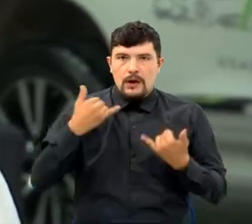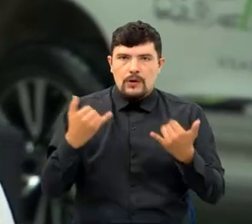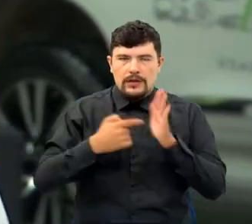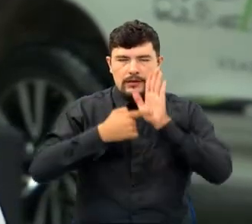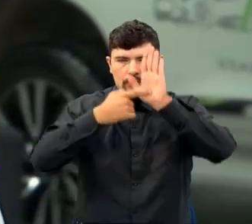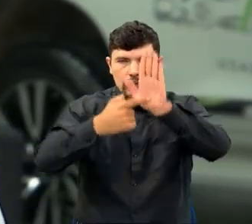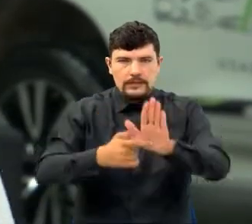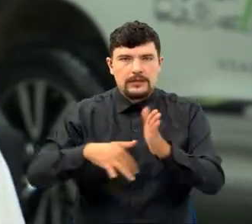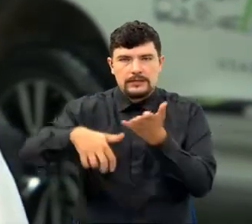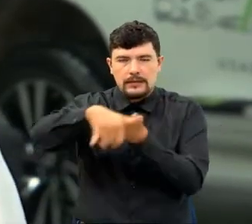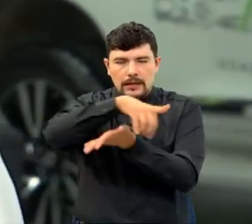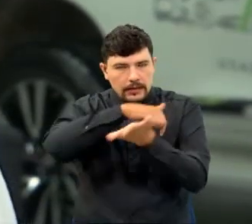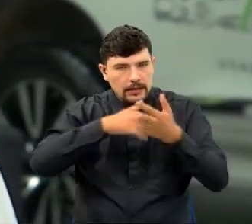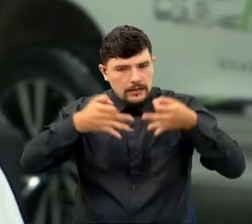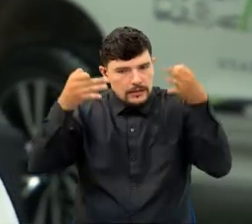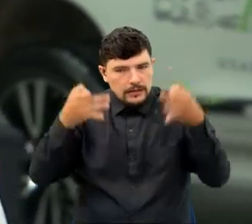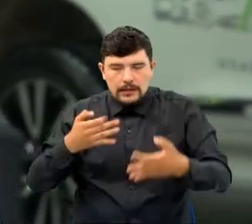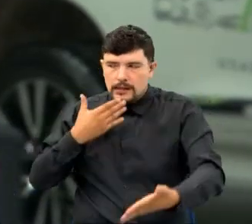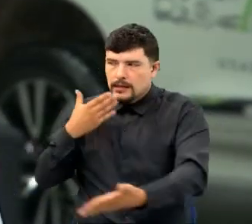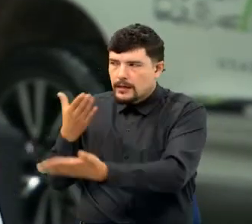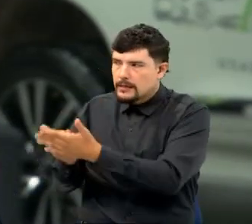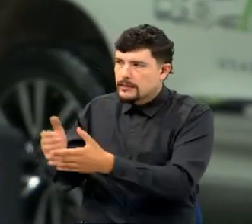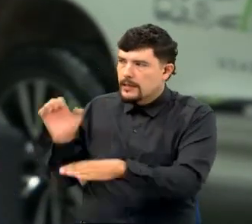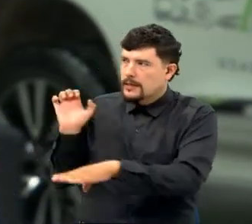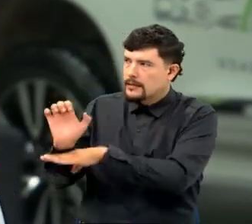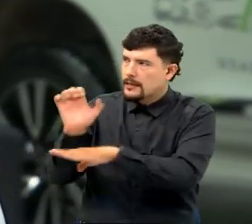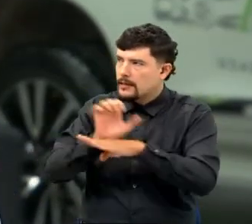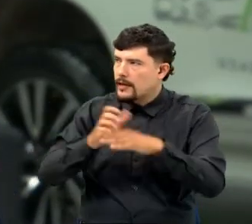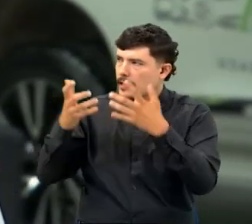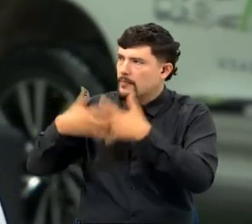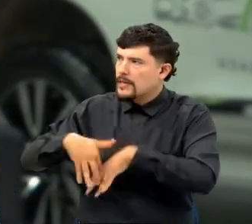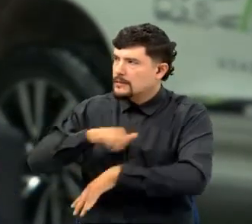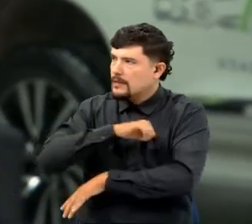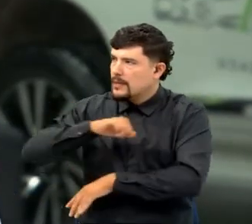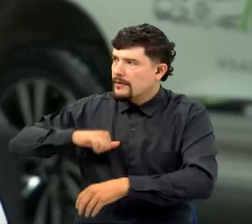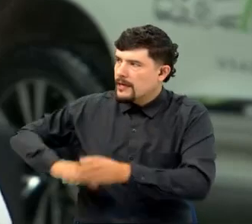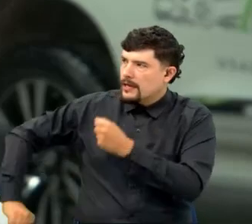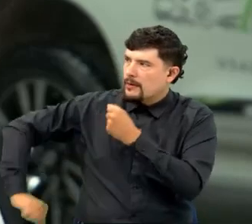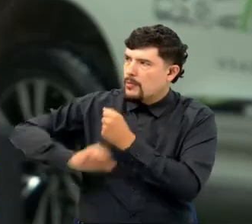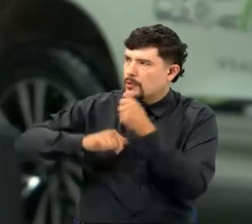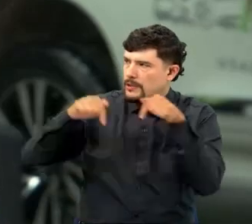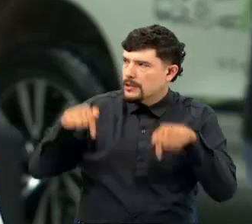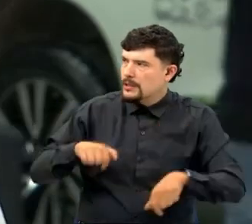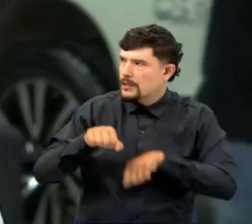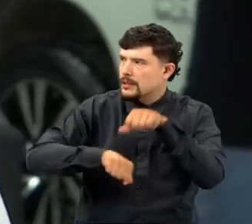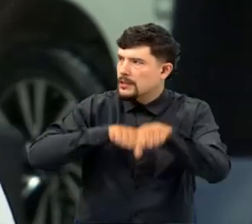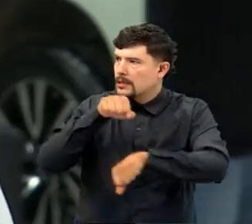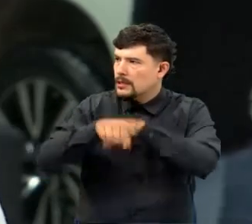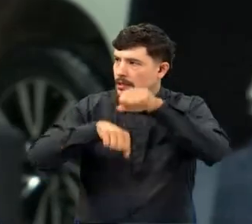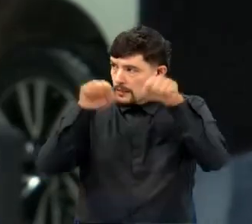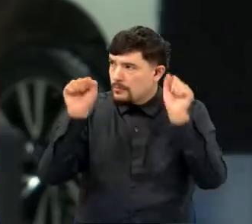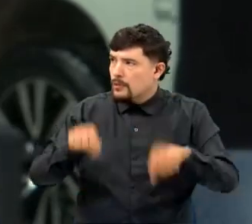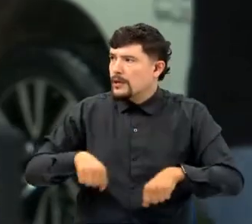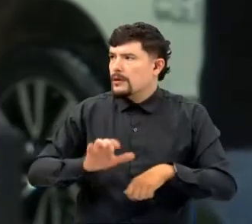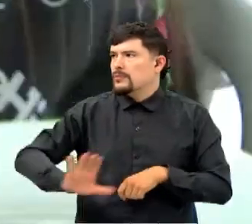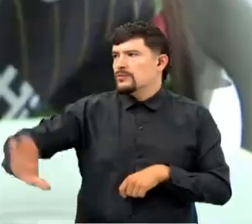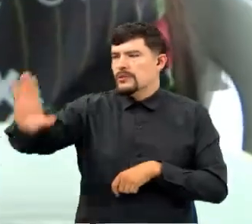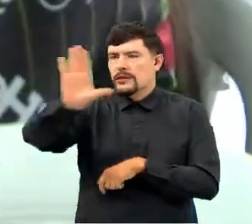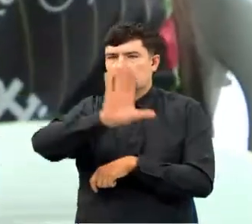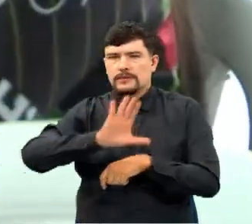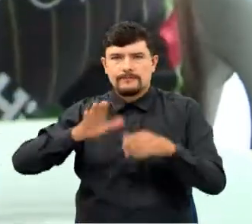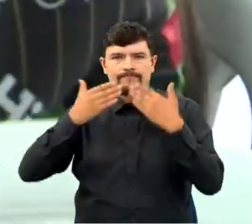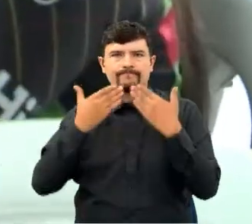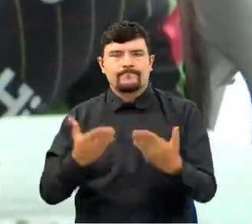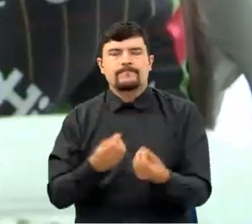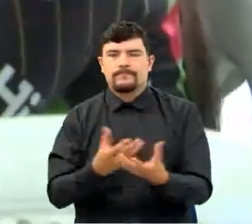que gracias a todas estas entidades que hoy se unen acá para apoyar, para aportarle al ciclismo santandereano, lo hacen posible. Para ustedes, muchísimas gracias.